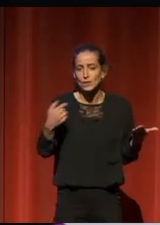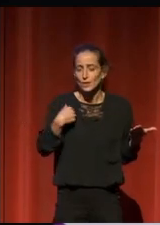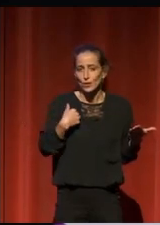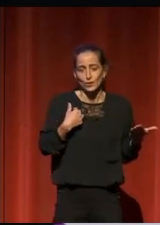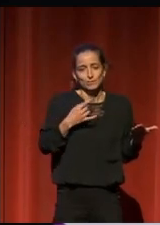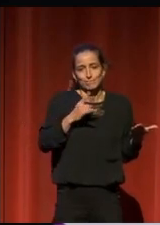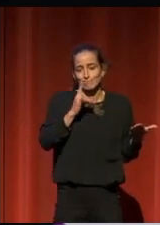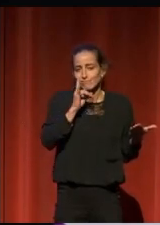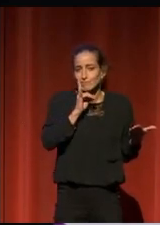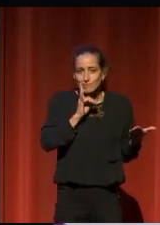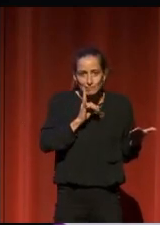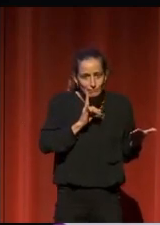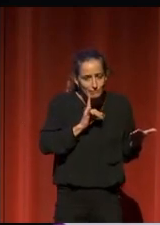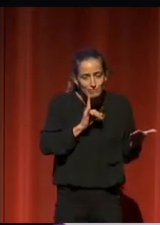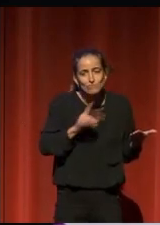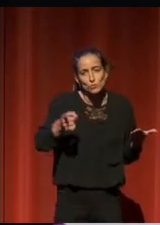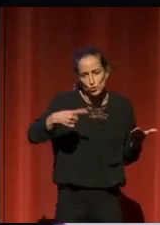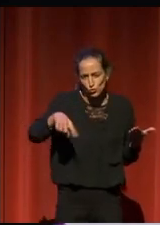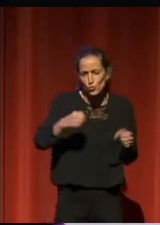persuadido de que así lo hacen,